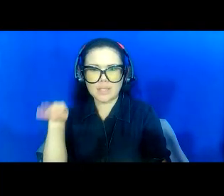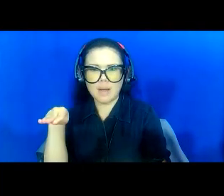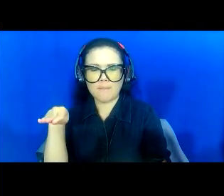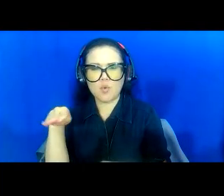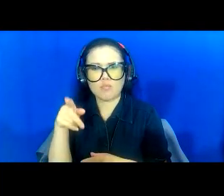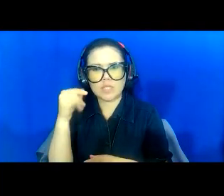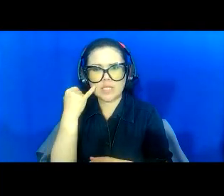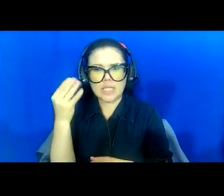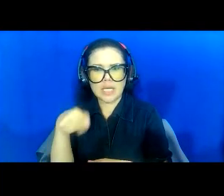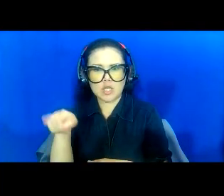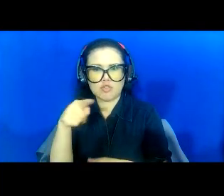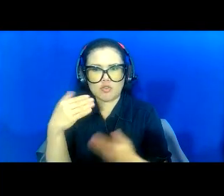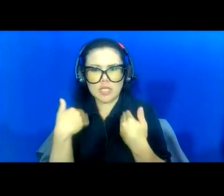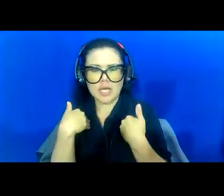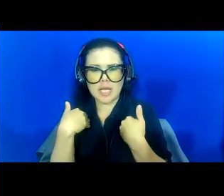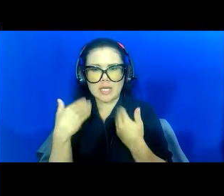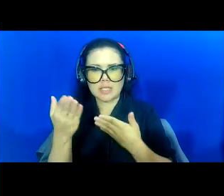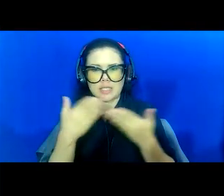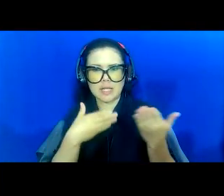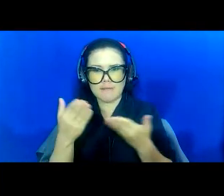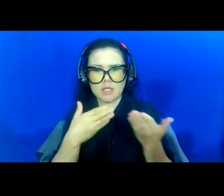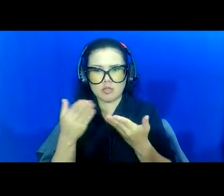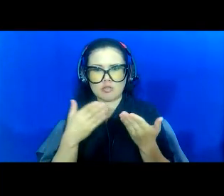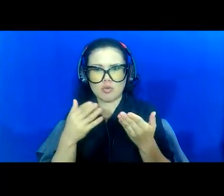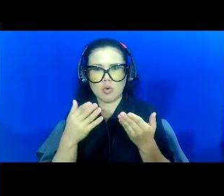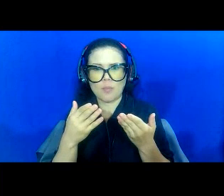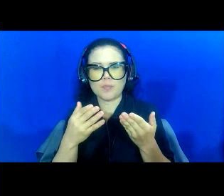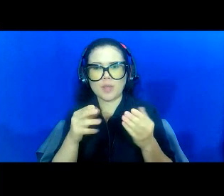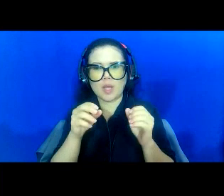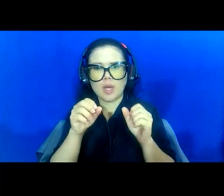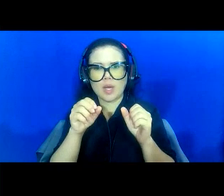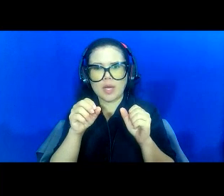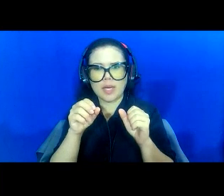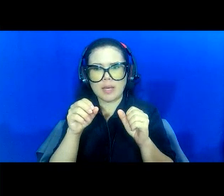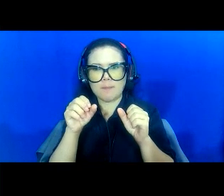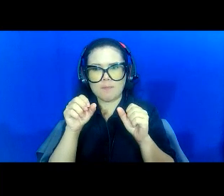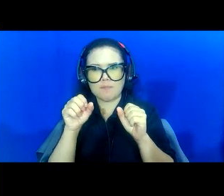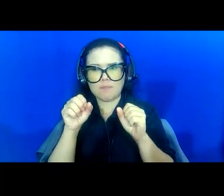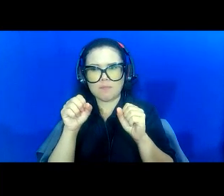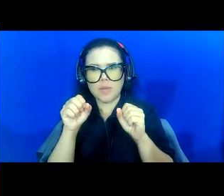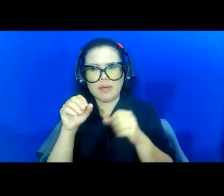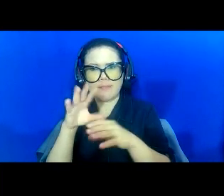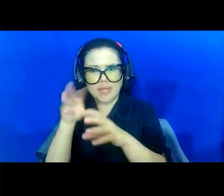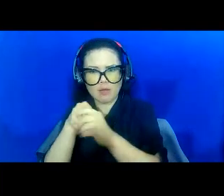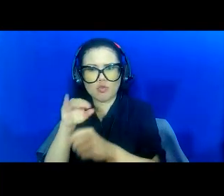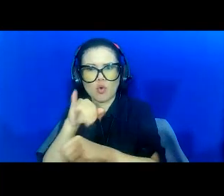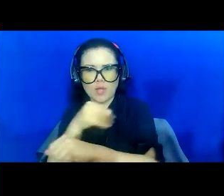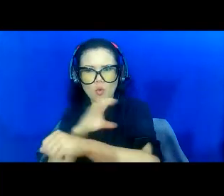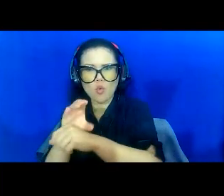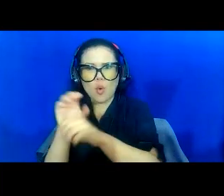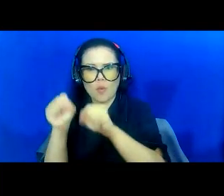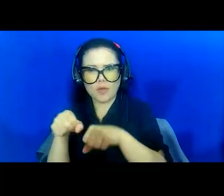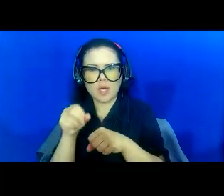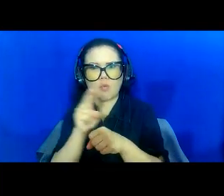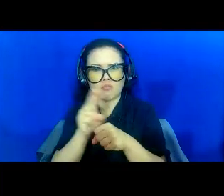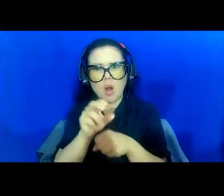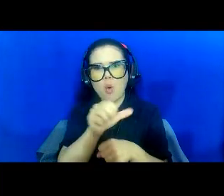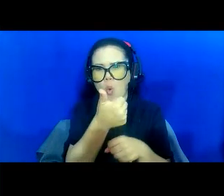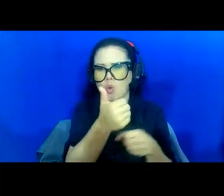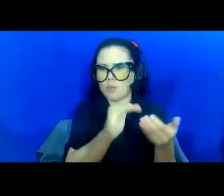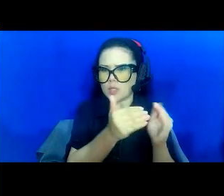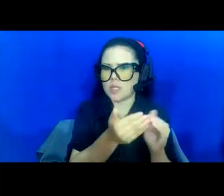que brindan en Juncos, se pudieran utilizar de un municipio a otro. Y esta pregunta, pues, aparentemente la ha pasado la asociación con